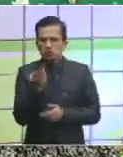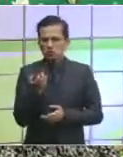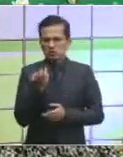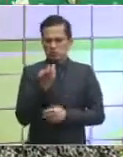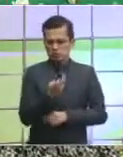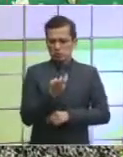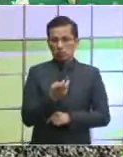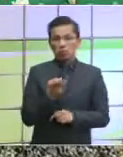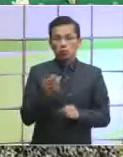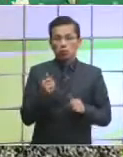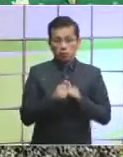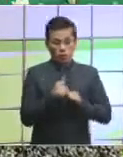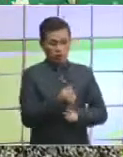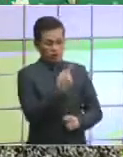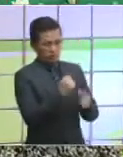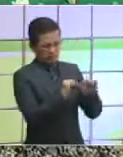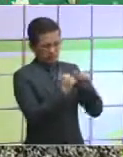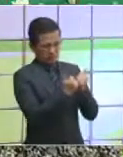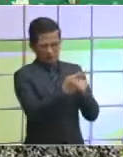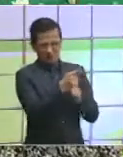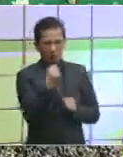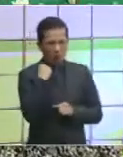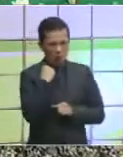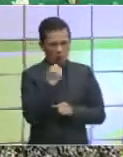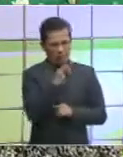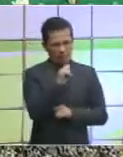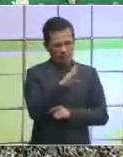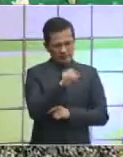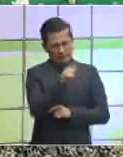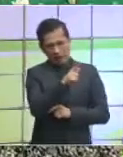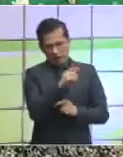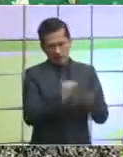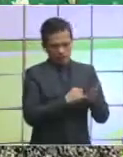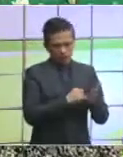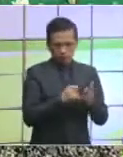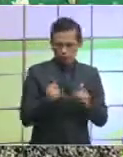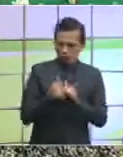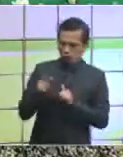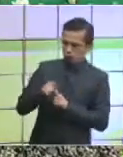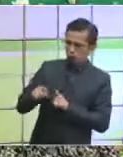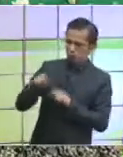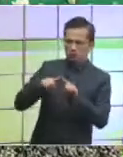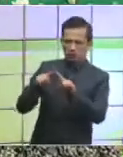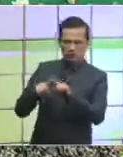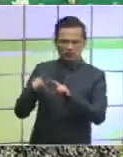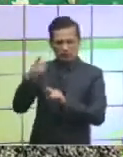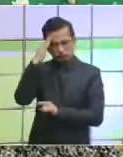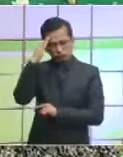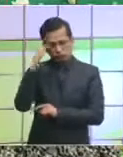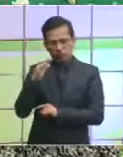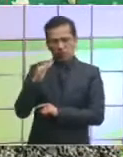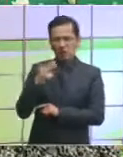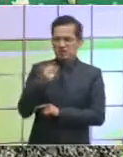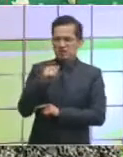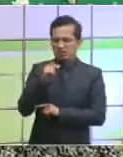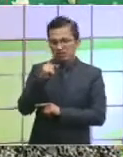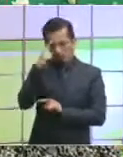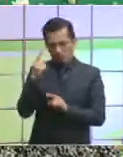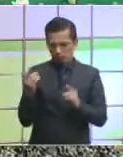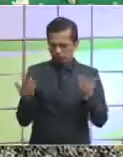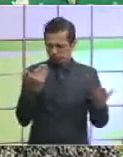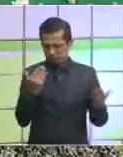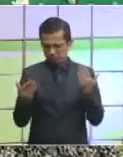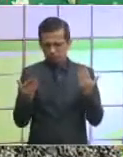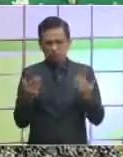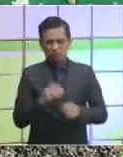algunas asociaciones y abogados fiscalistas desde luego con lo que decían las autoridades hacendarias y todos los que los